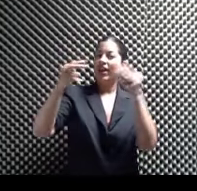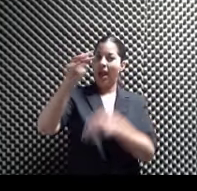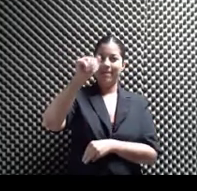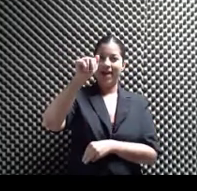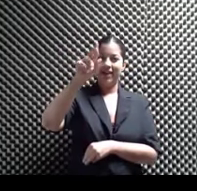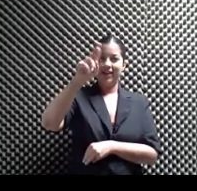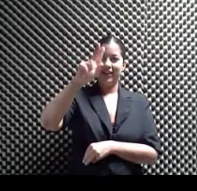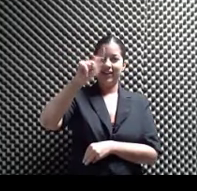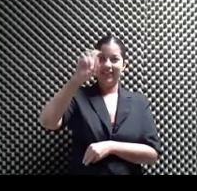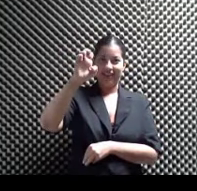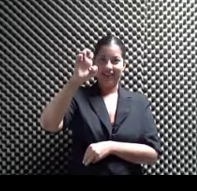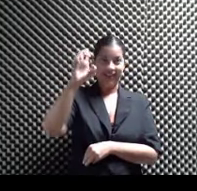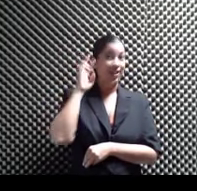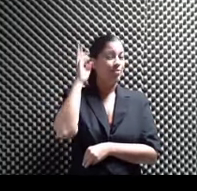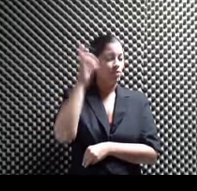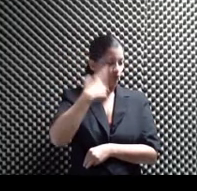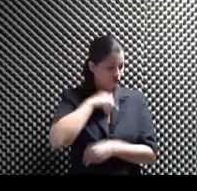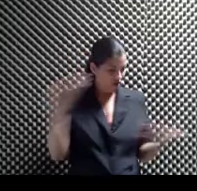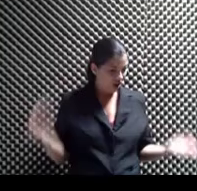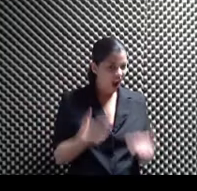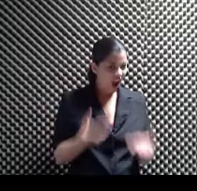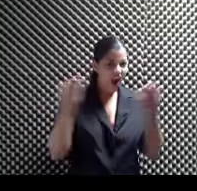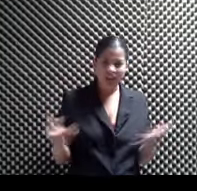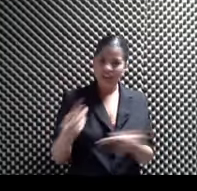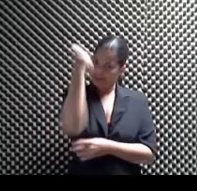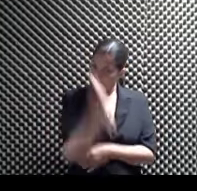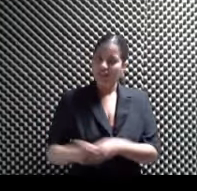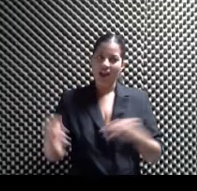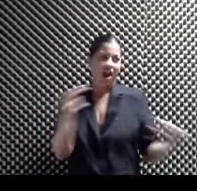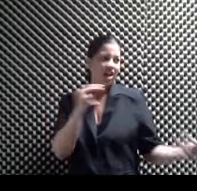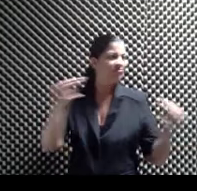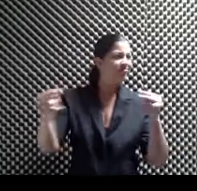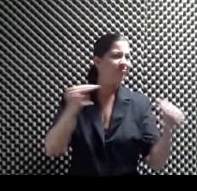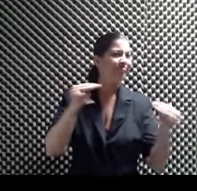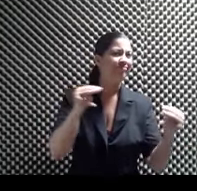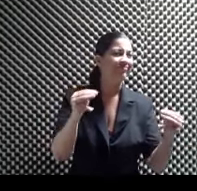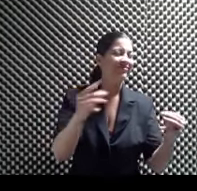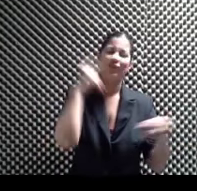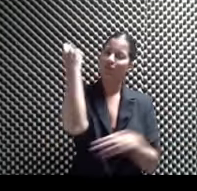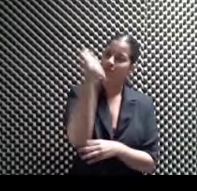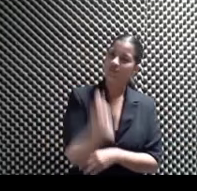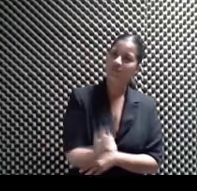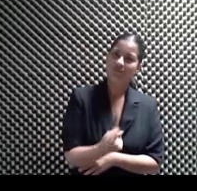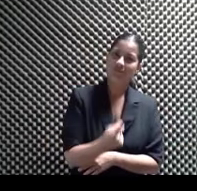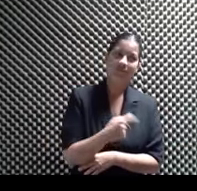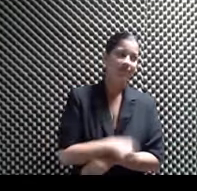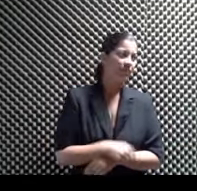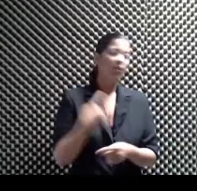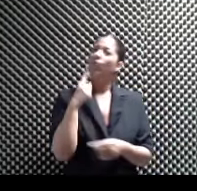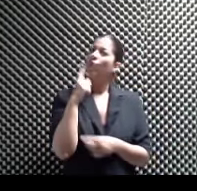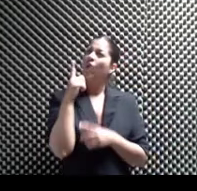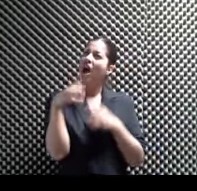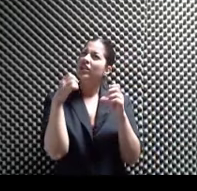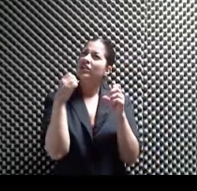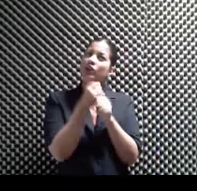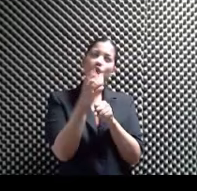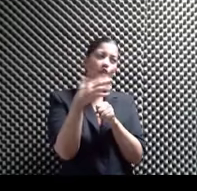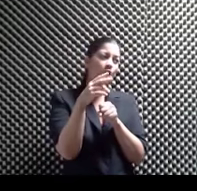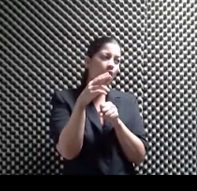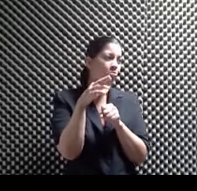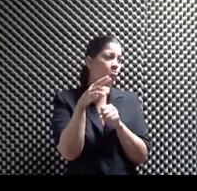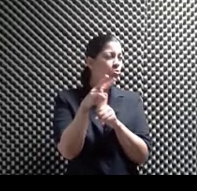estamos aquí Los martes Dando la batalla En guerra Dando la batalla A todos los martes Aquí Año, Y cuánto es Ya Y uno en un par de meses